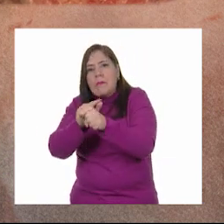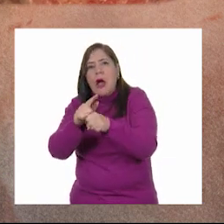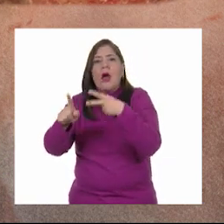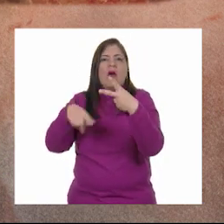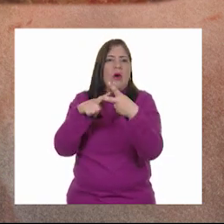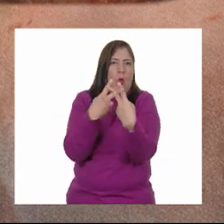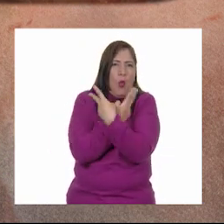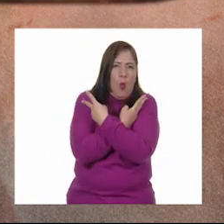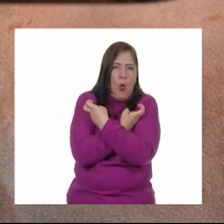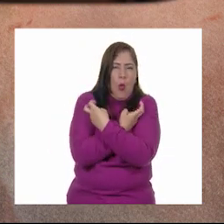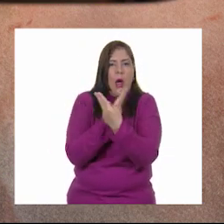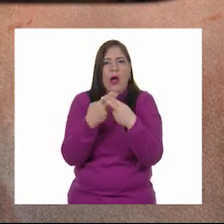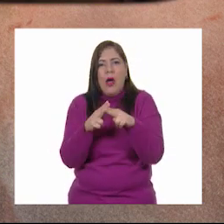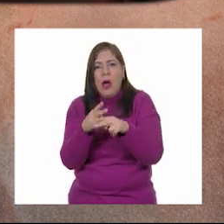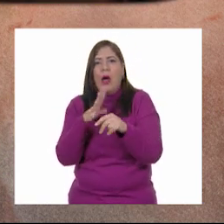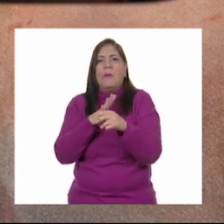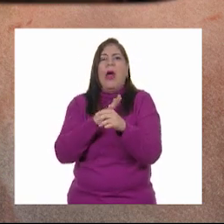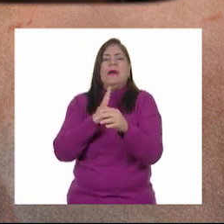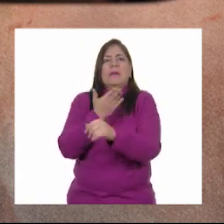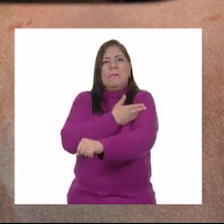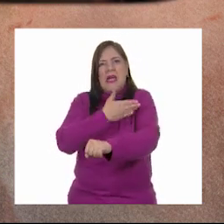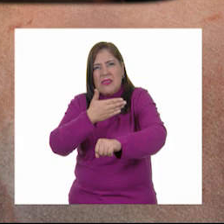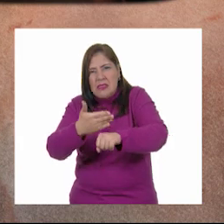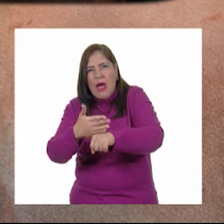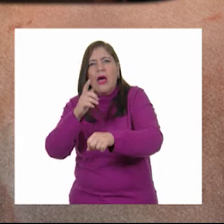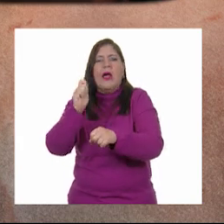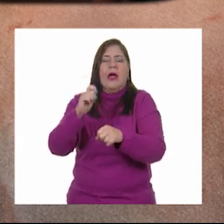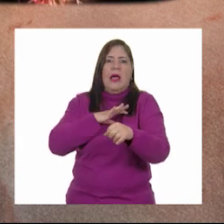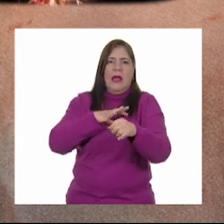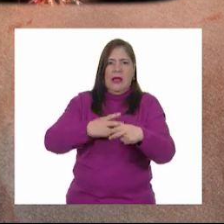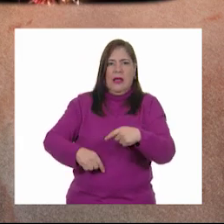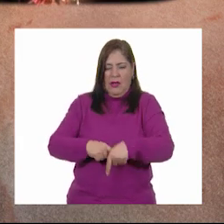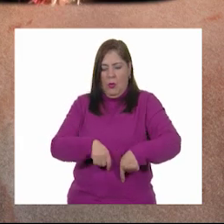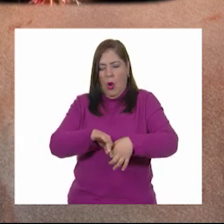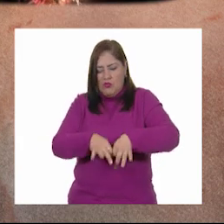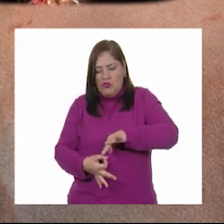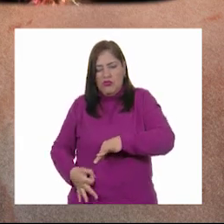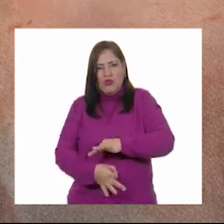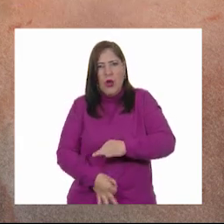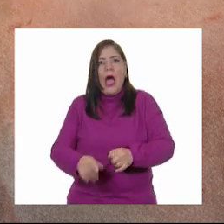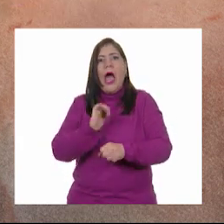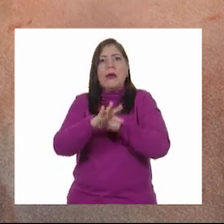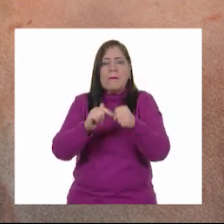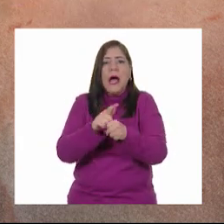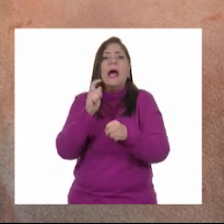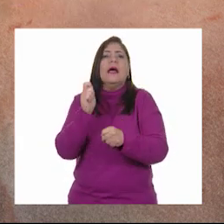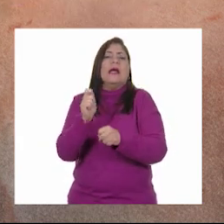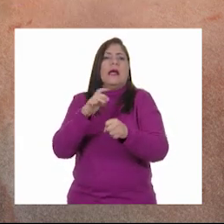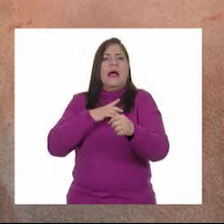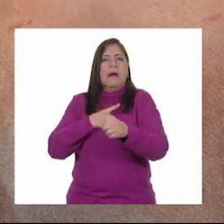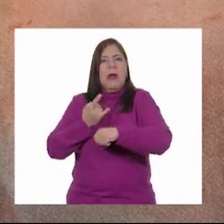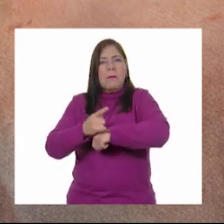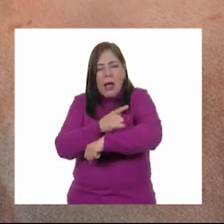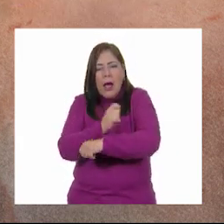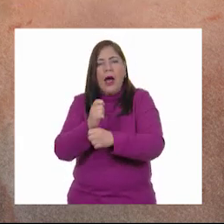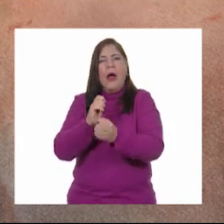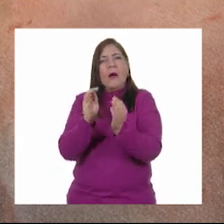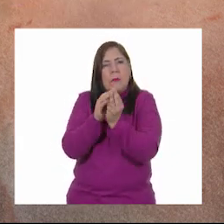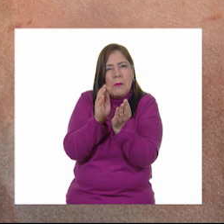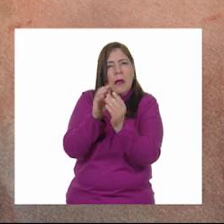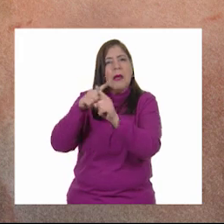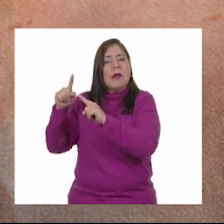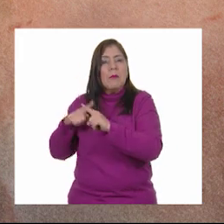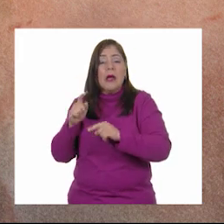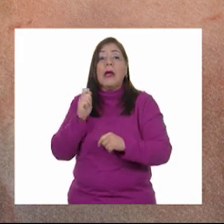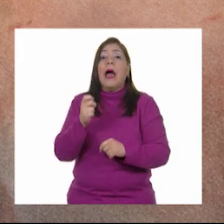huesos, cortezas, tripas, caracoles y otros más. Aparte de la música, el hombre buscó la manera de